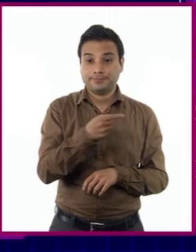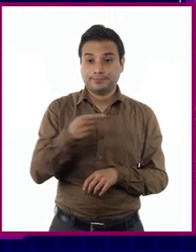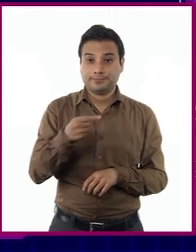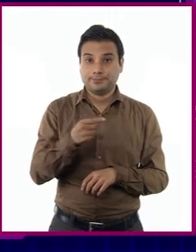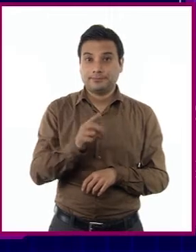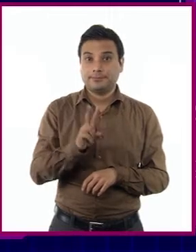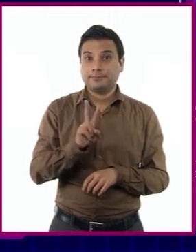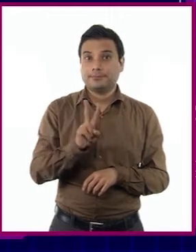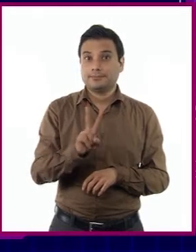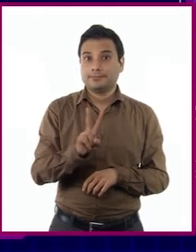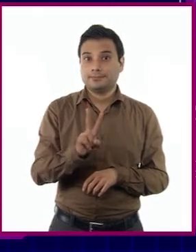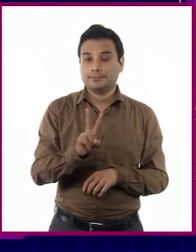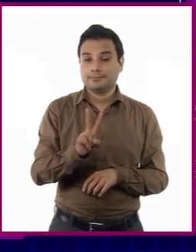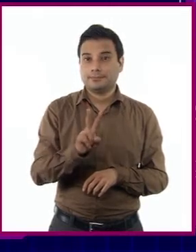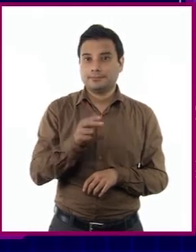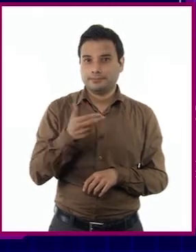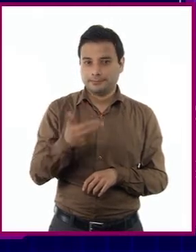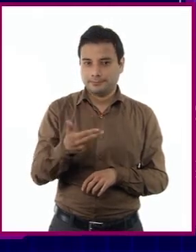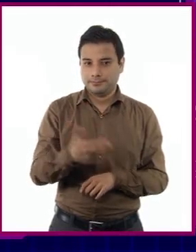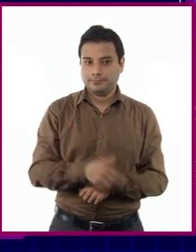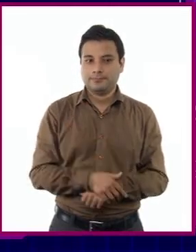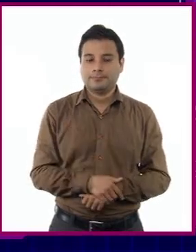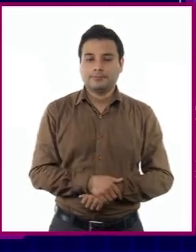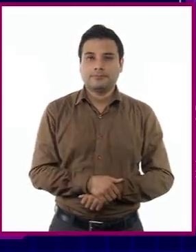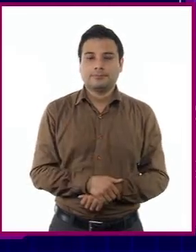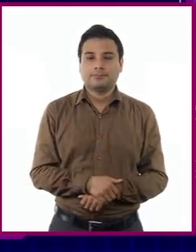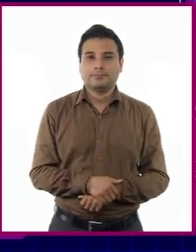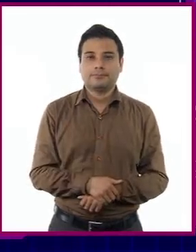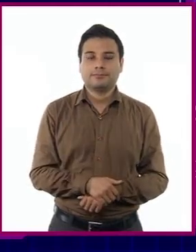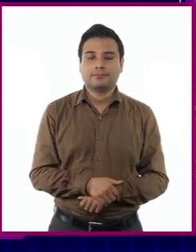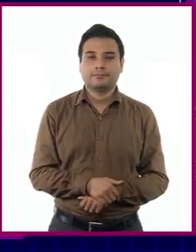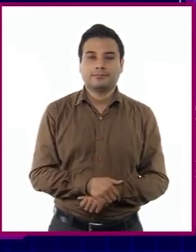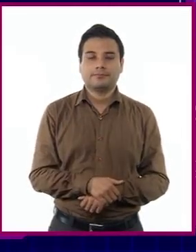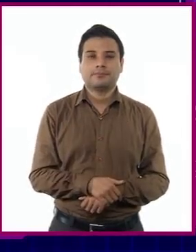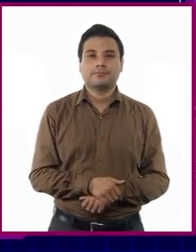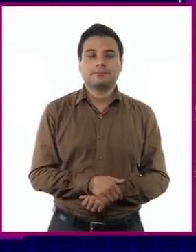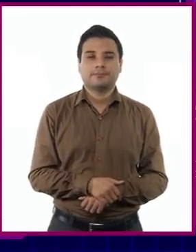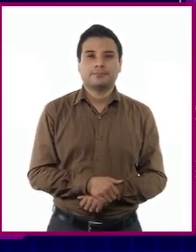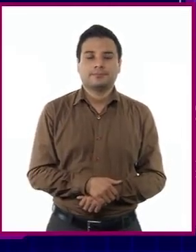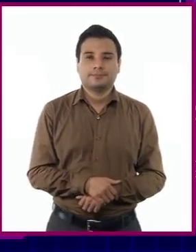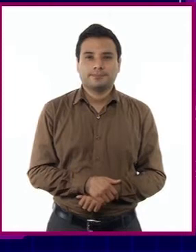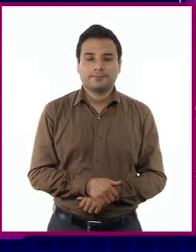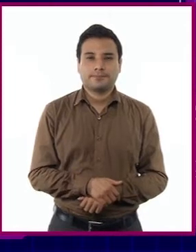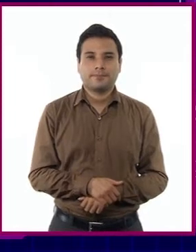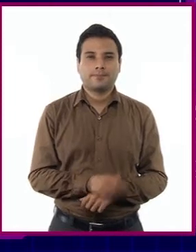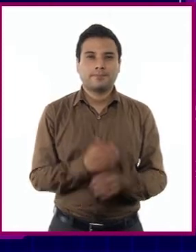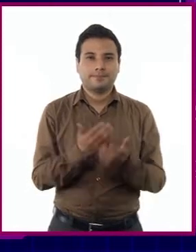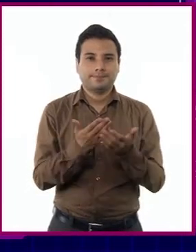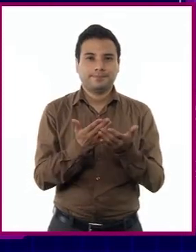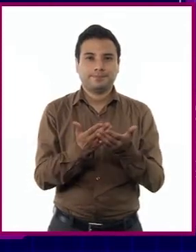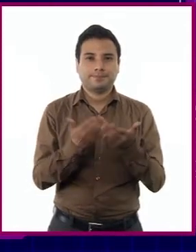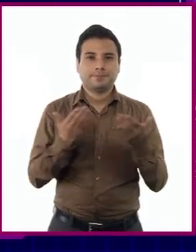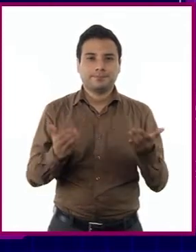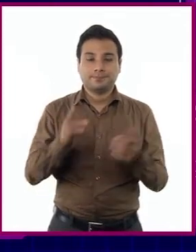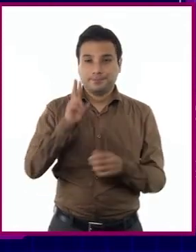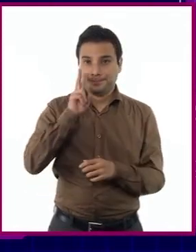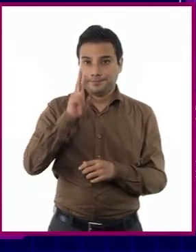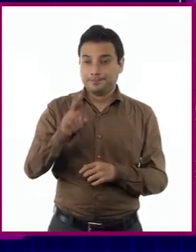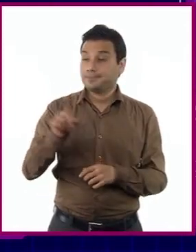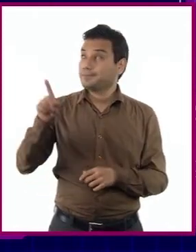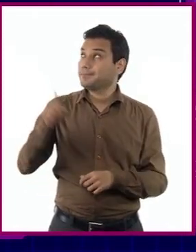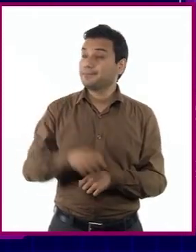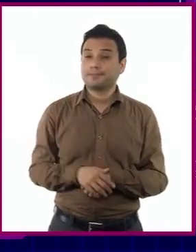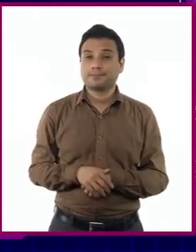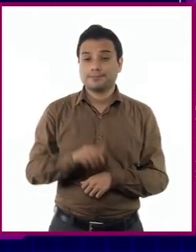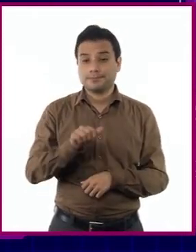volumen del hueco ahora observen que la altura del cilindro es la